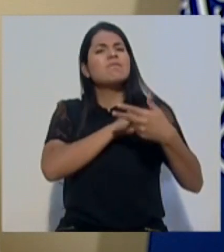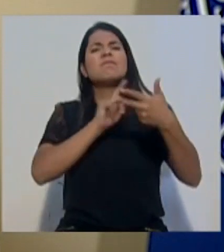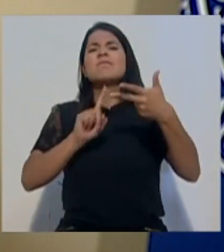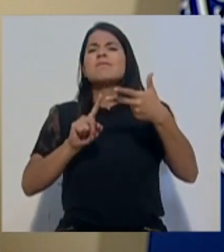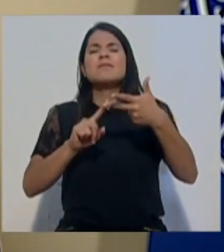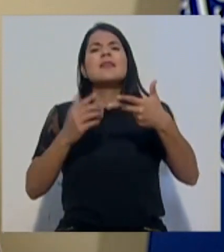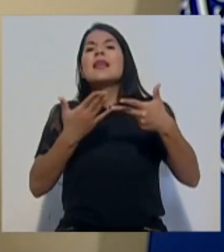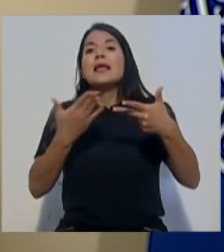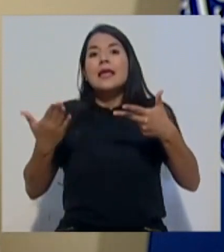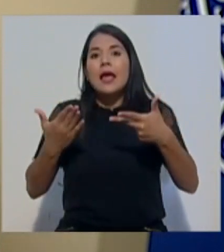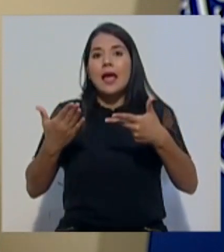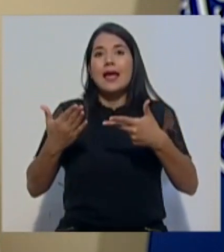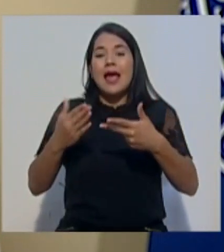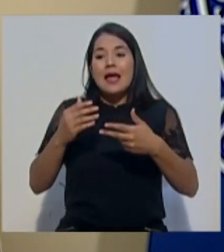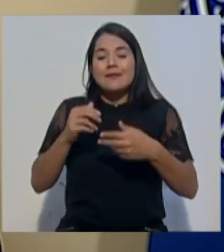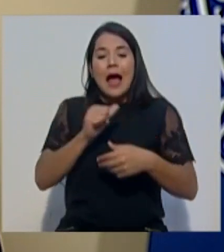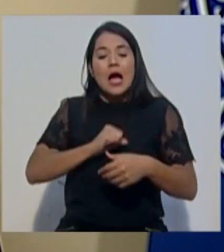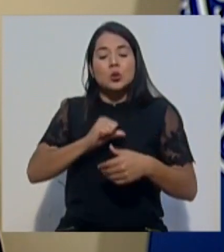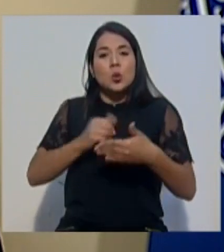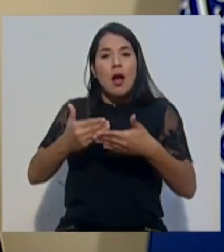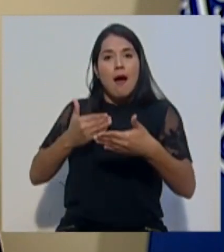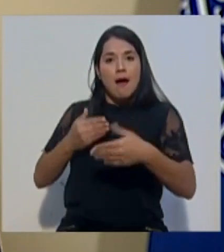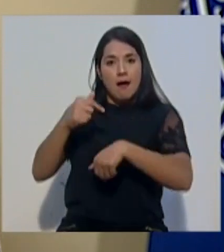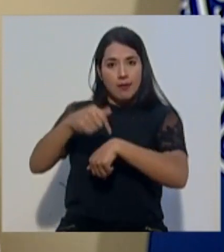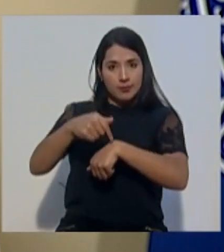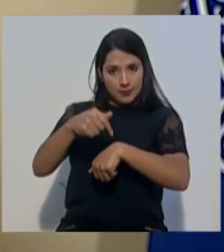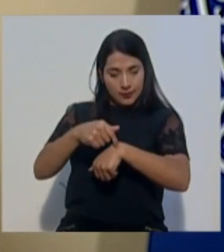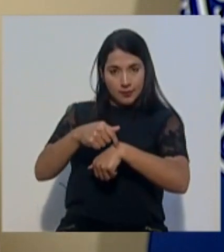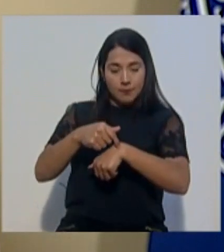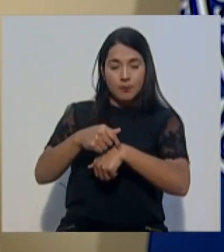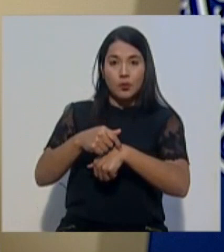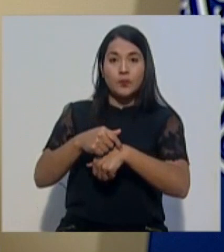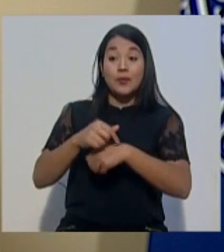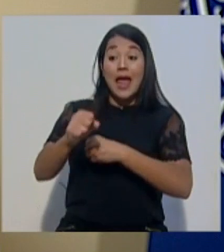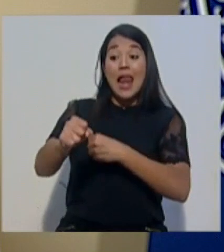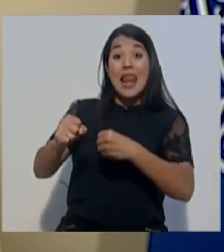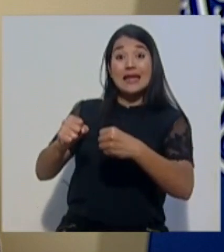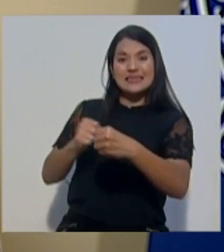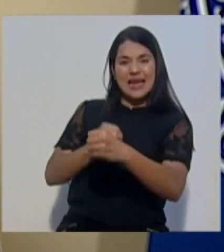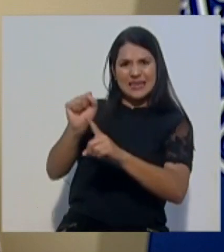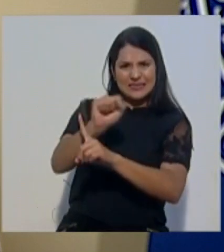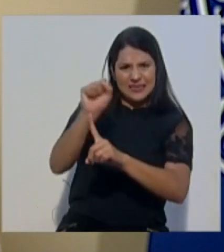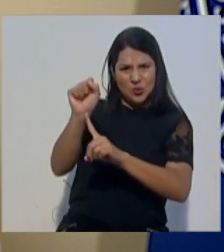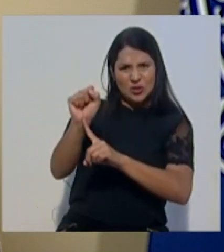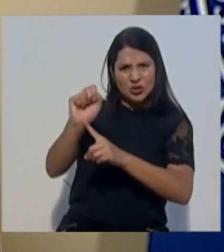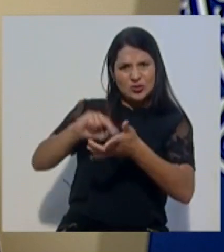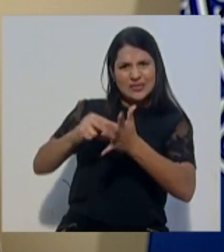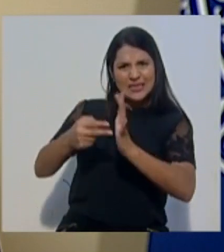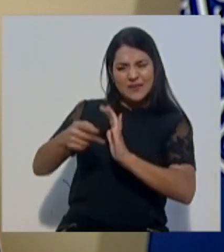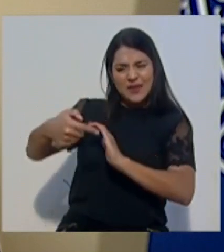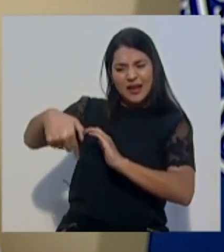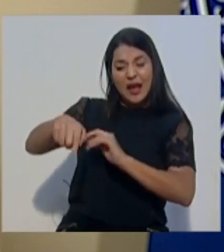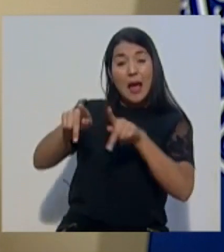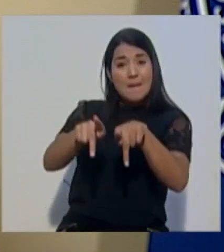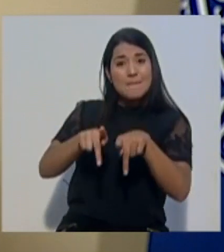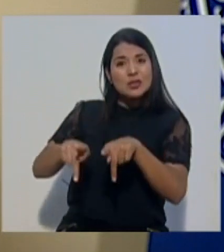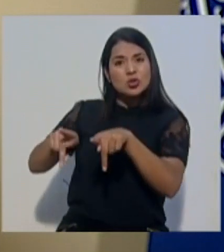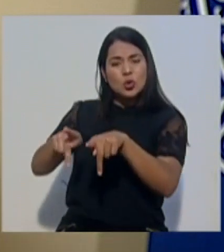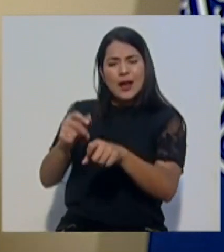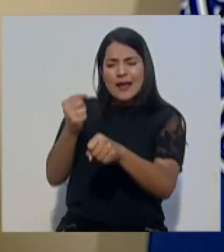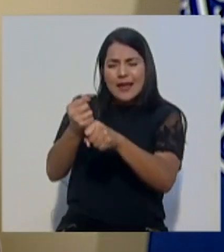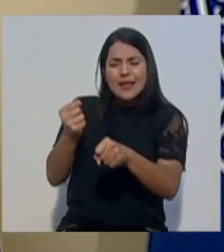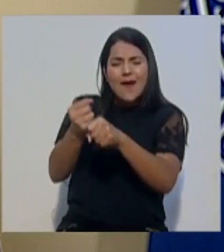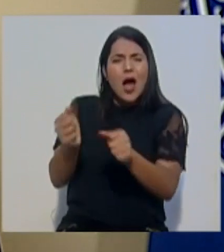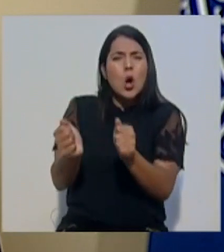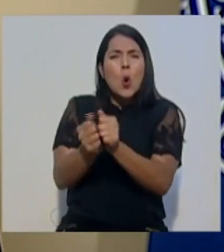la anticipación. La sala de situación que trabaja en estos temas con los mejores técnicos del